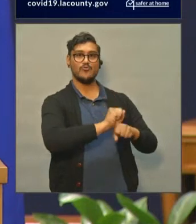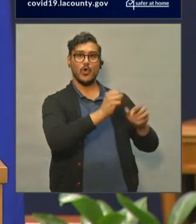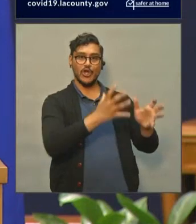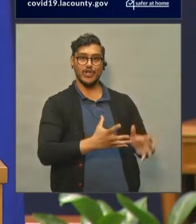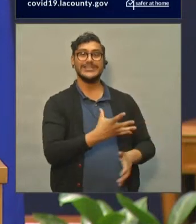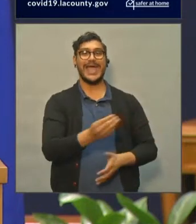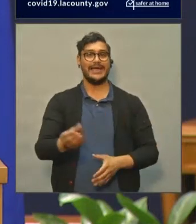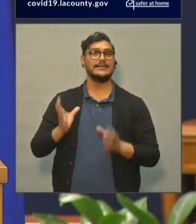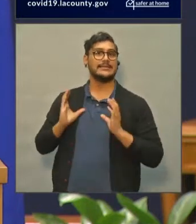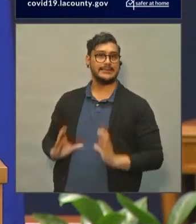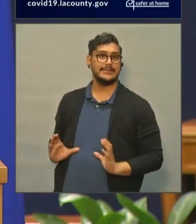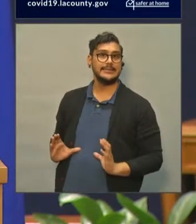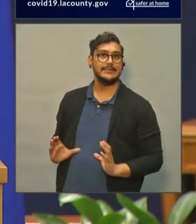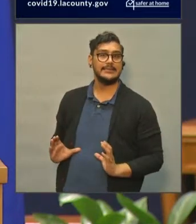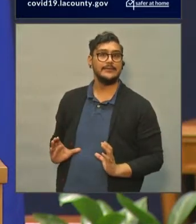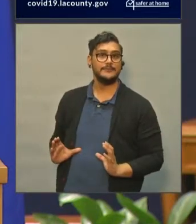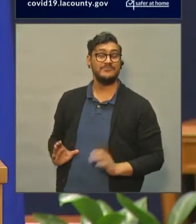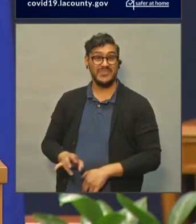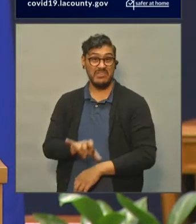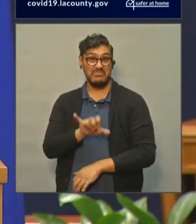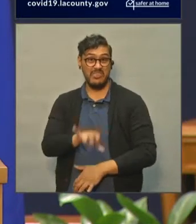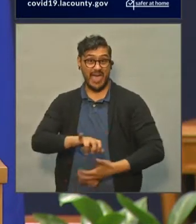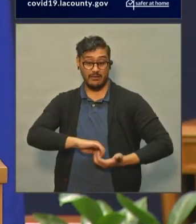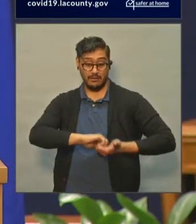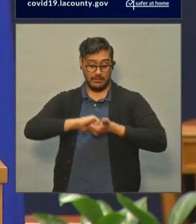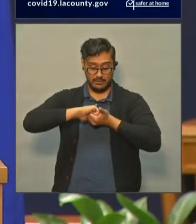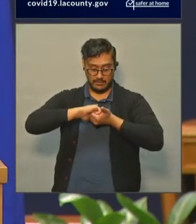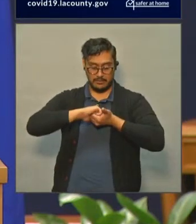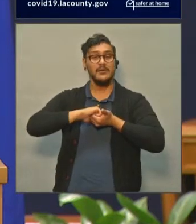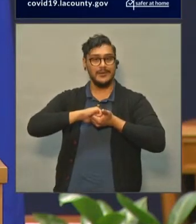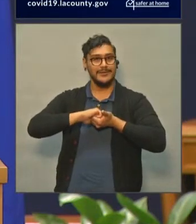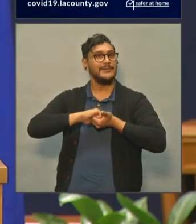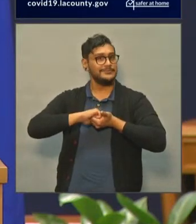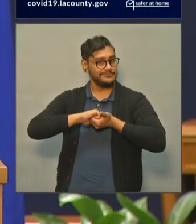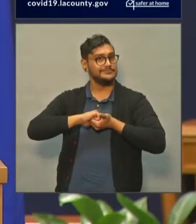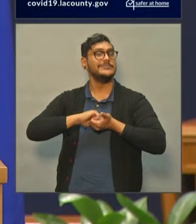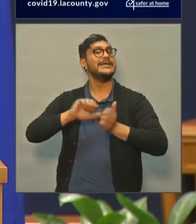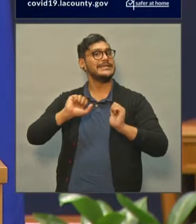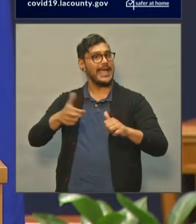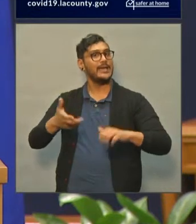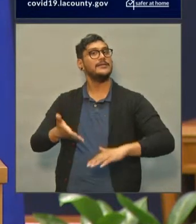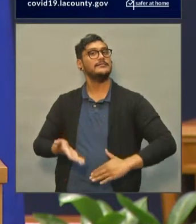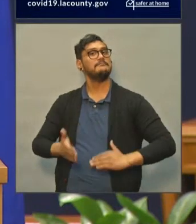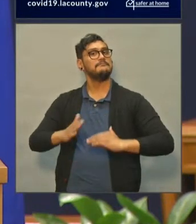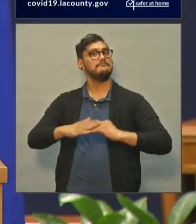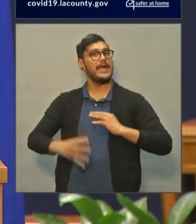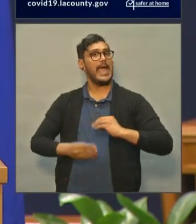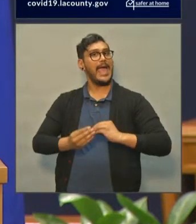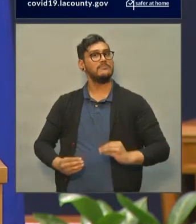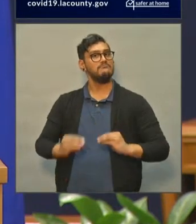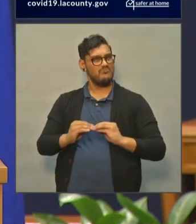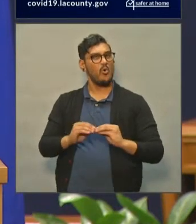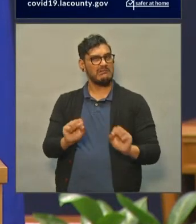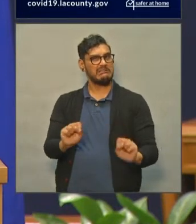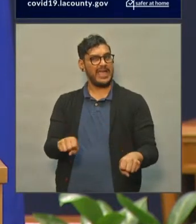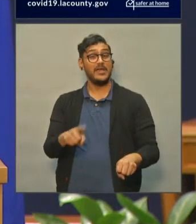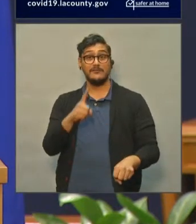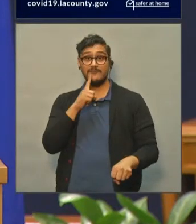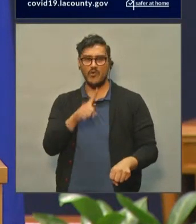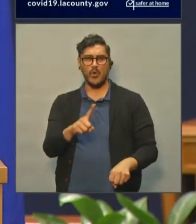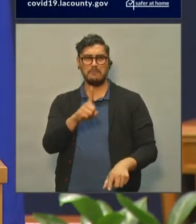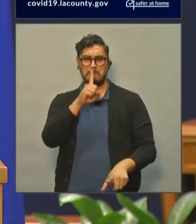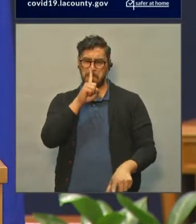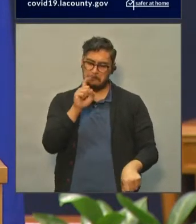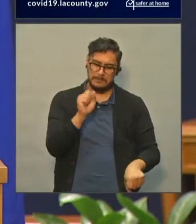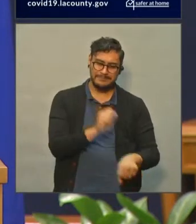y clientes. Estas colaboraciones se pueden ampliar más para garantizar que los empleados, especialmente